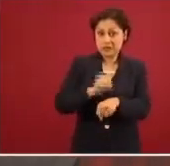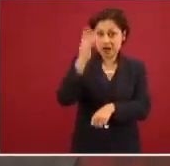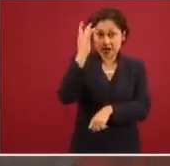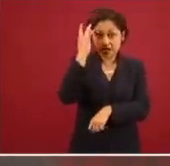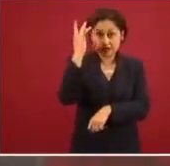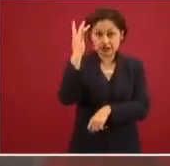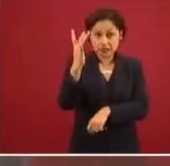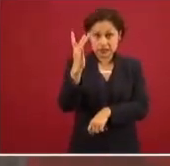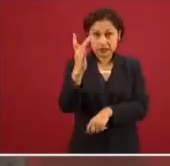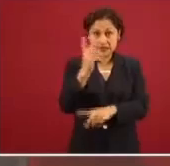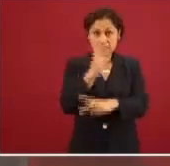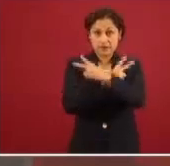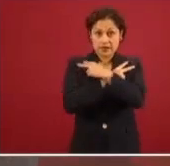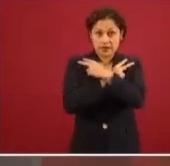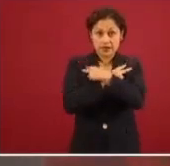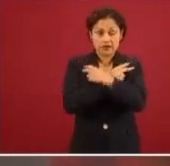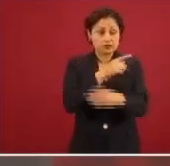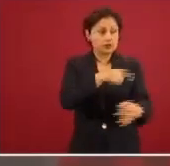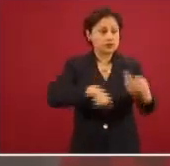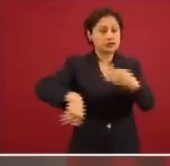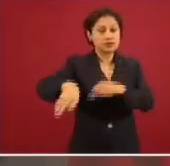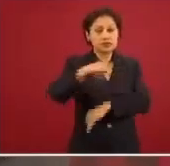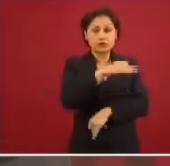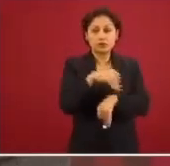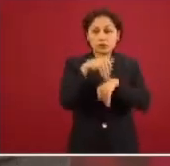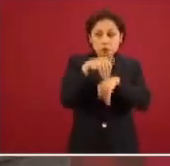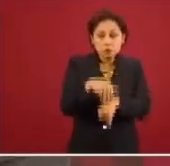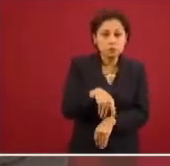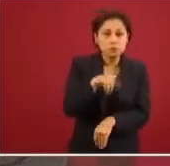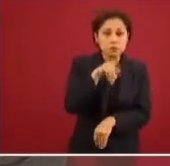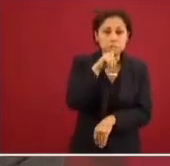playas estuvieron vacías.